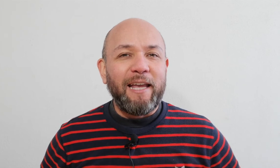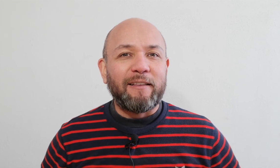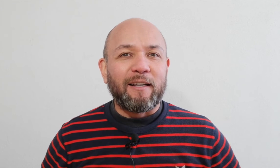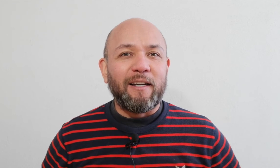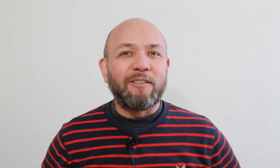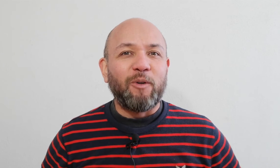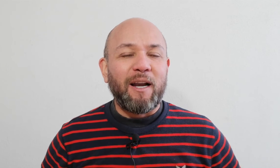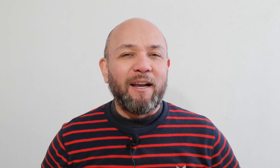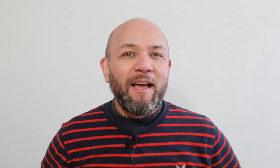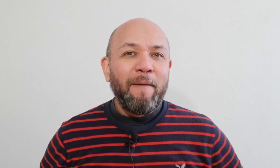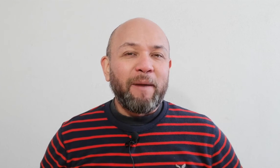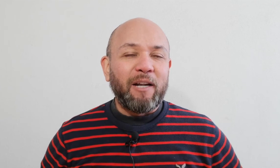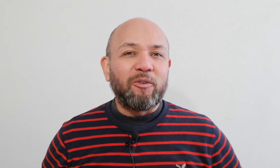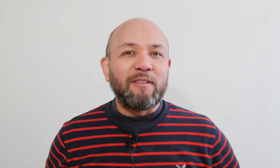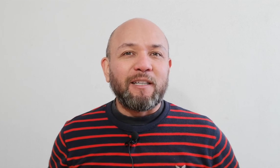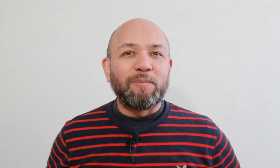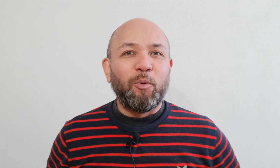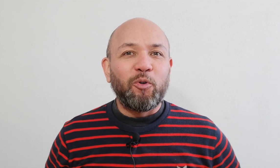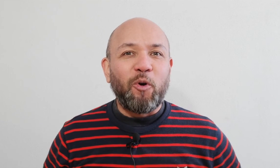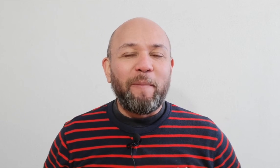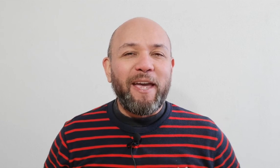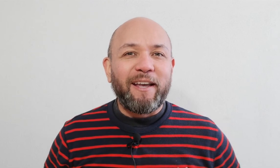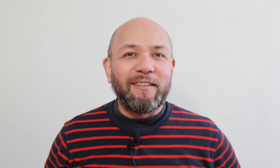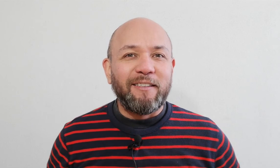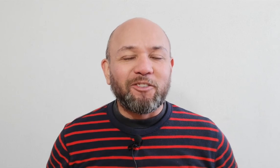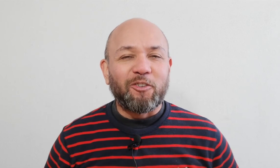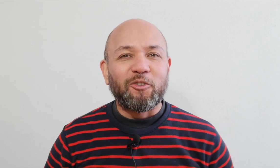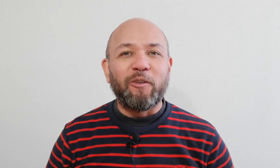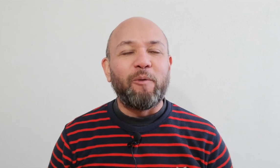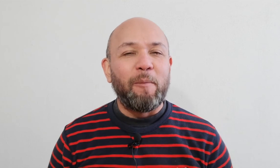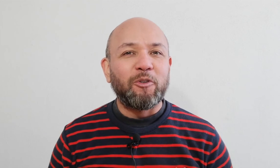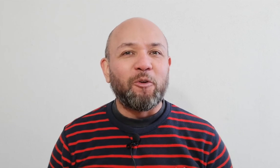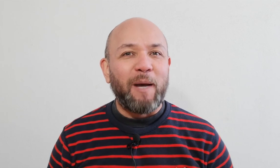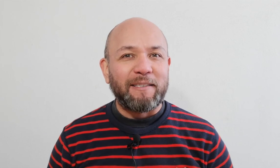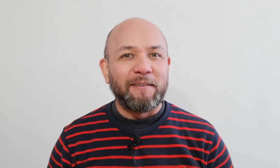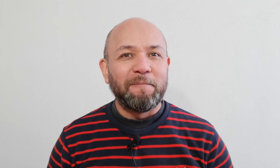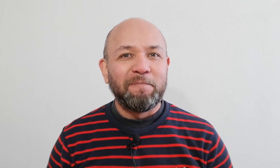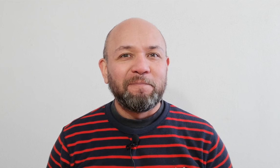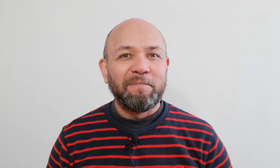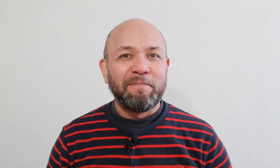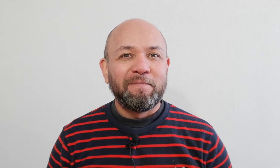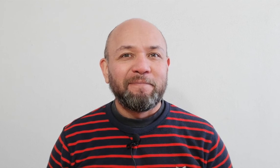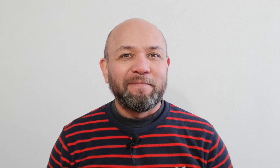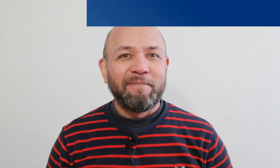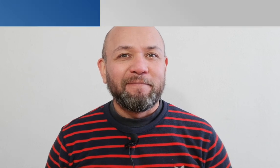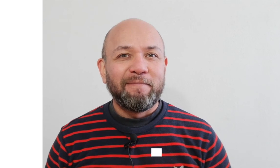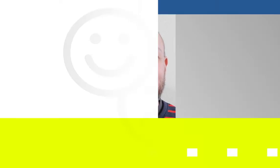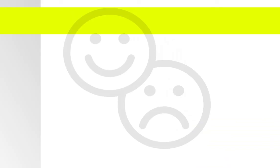nacional e internacional. meganoticias.mx, y nosotros continuamos con más.